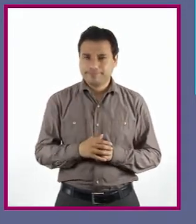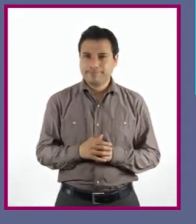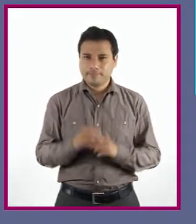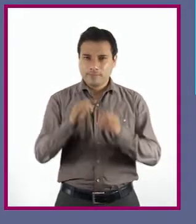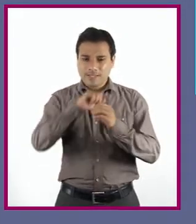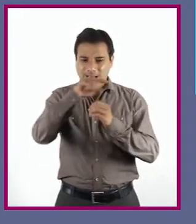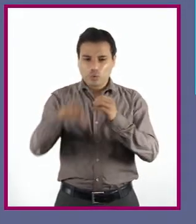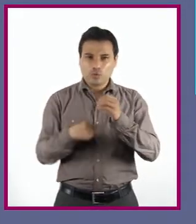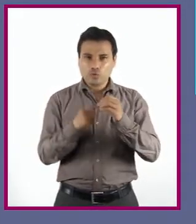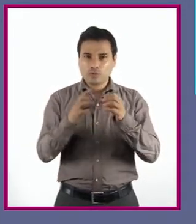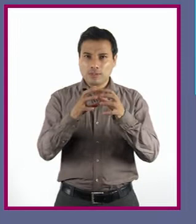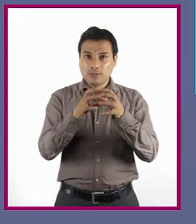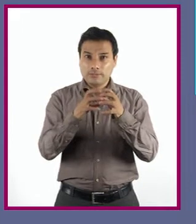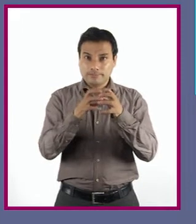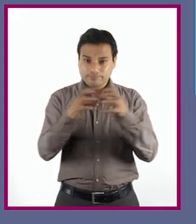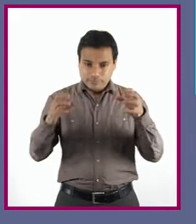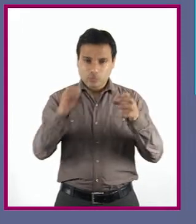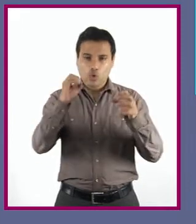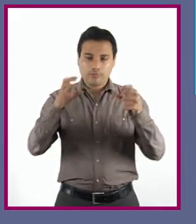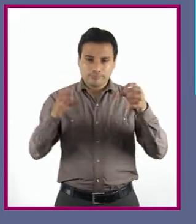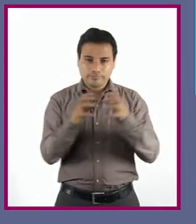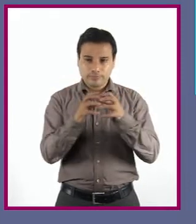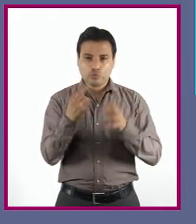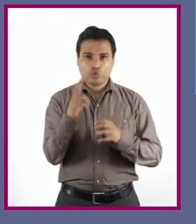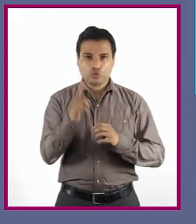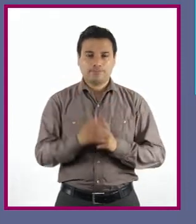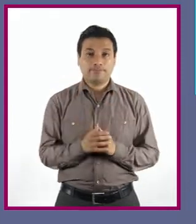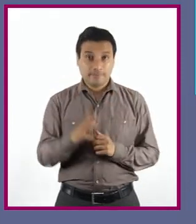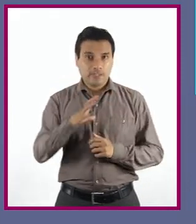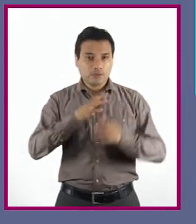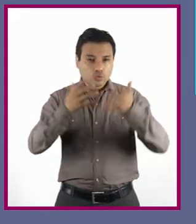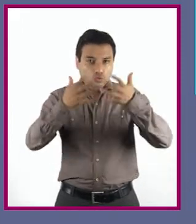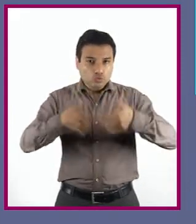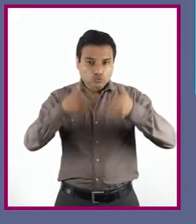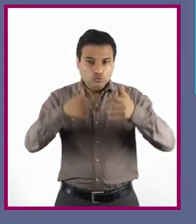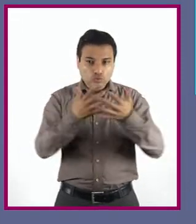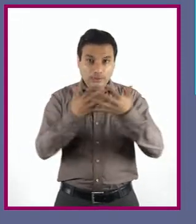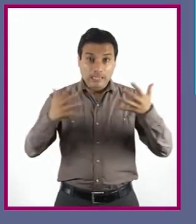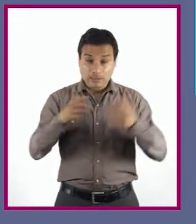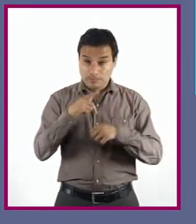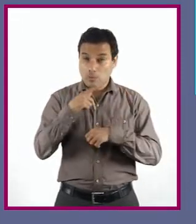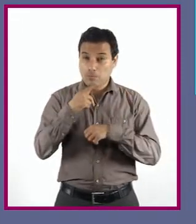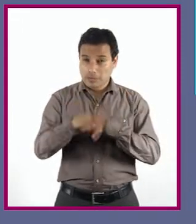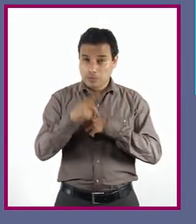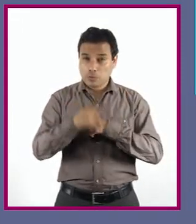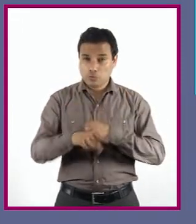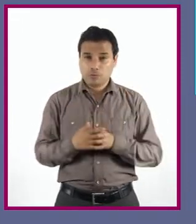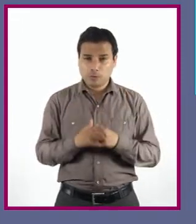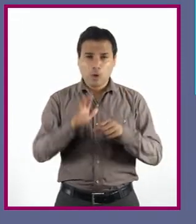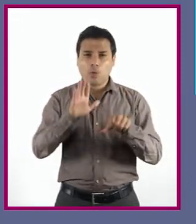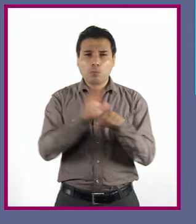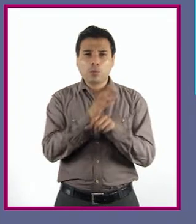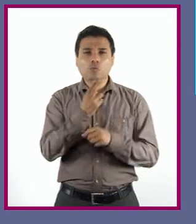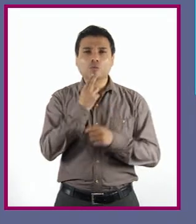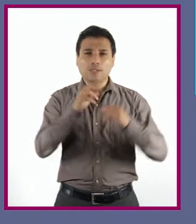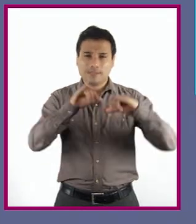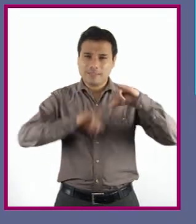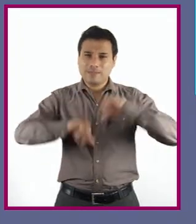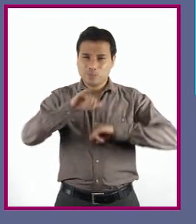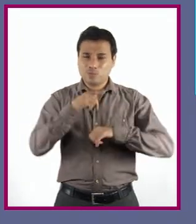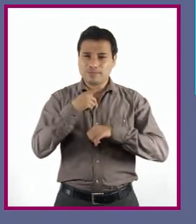nuclear en plantas nucleares, que son de alto riesgo para el medio ambiente por su trabajo con sustancias químicas